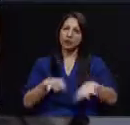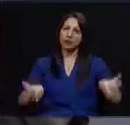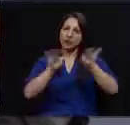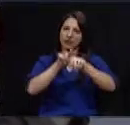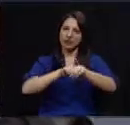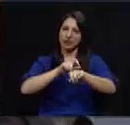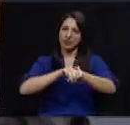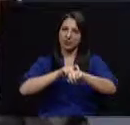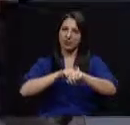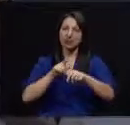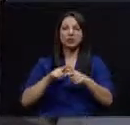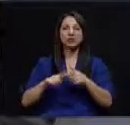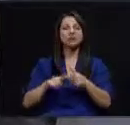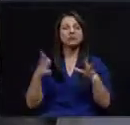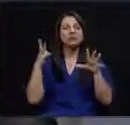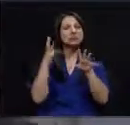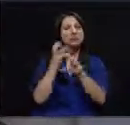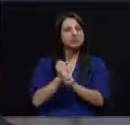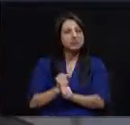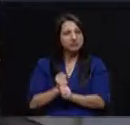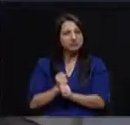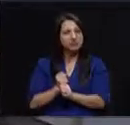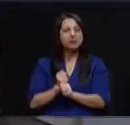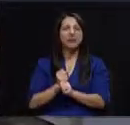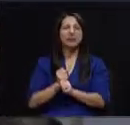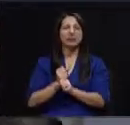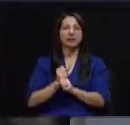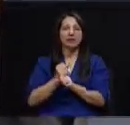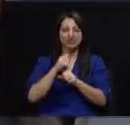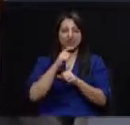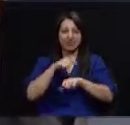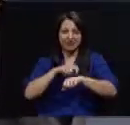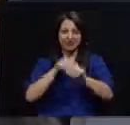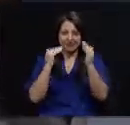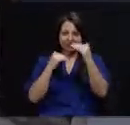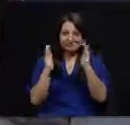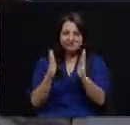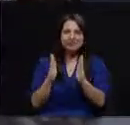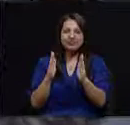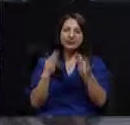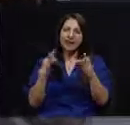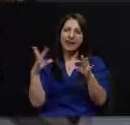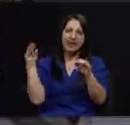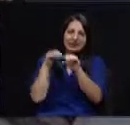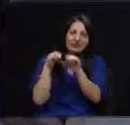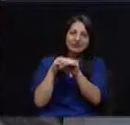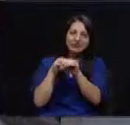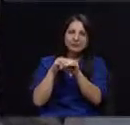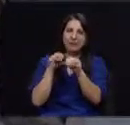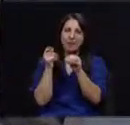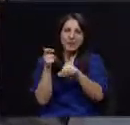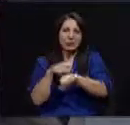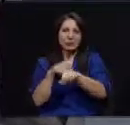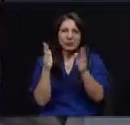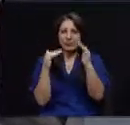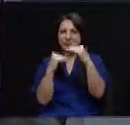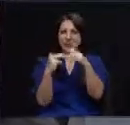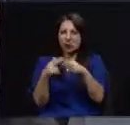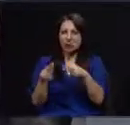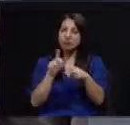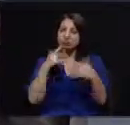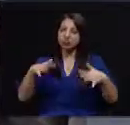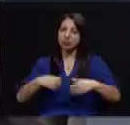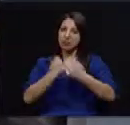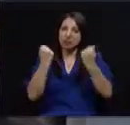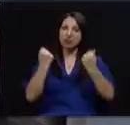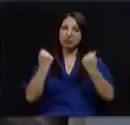guión. Sí. Entonces, sintetizar en el guión, ¿verdad? Lo importante es tratar de meter todo en tan poco tiempo, realmente